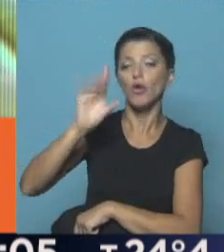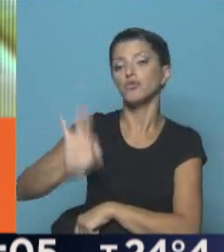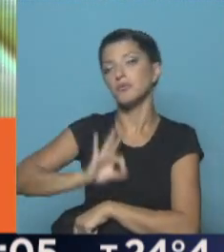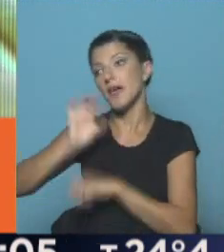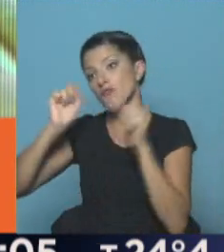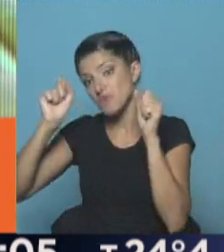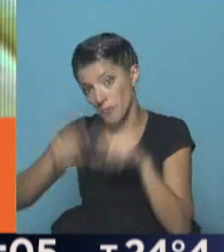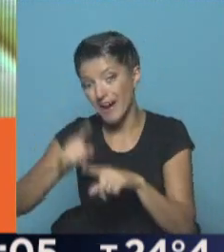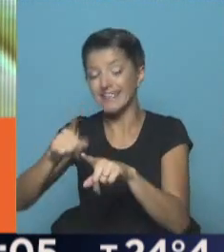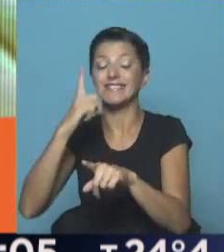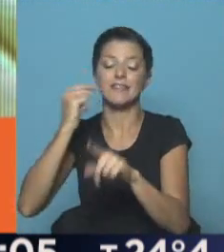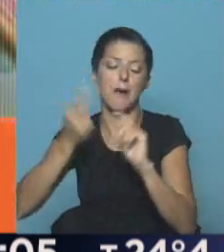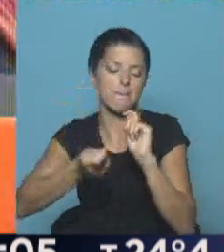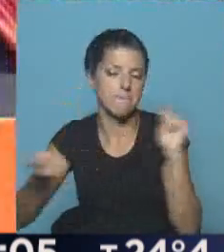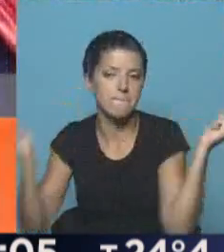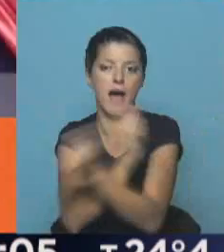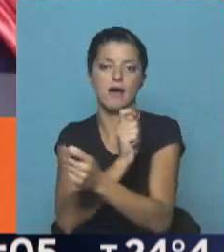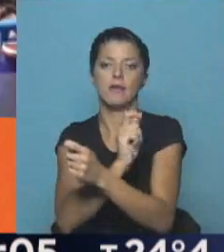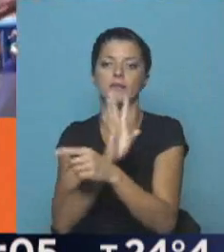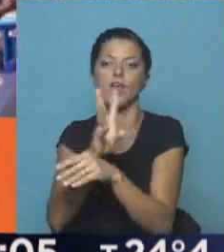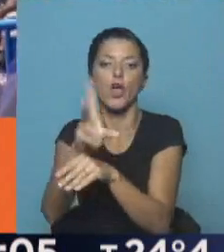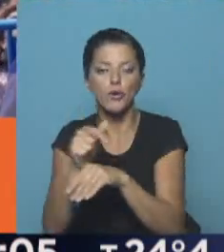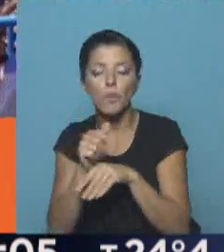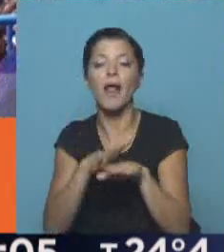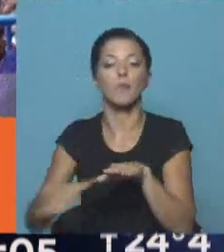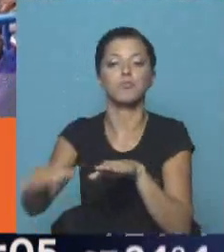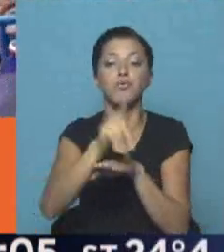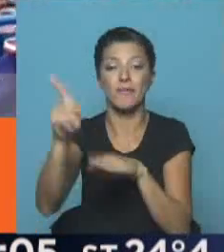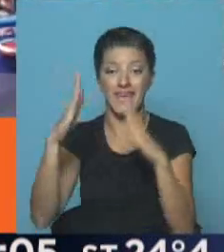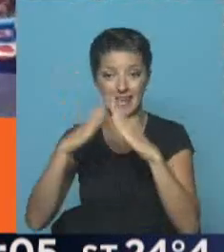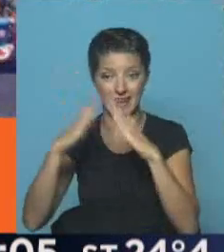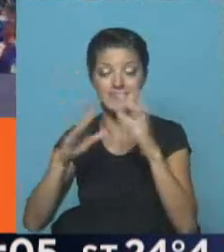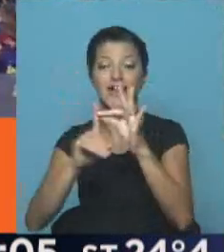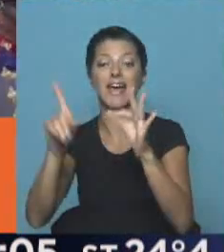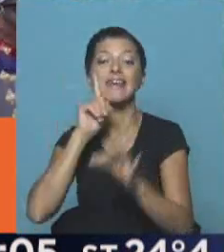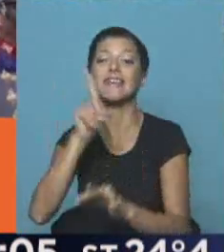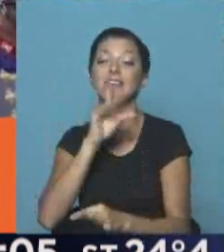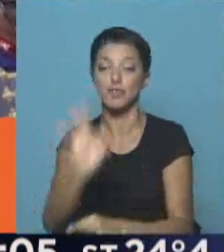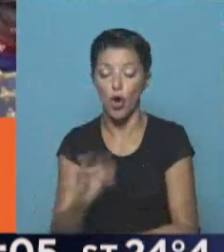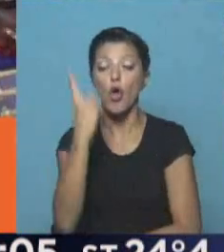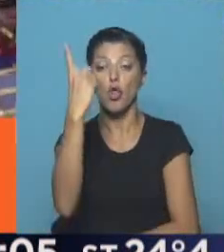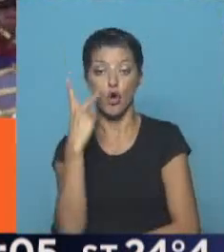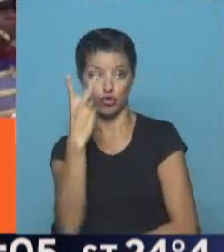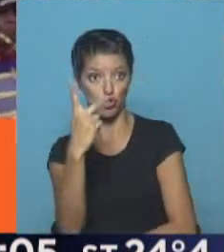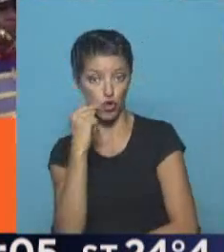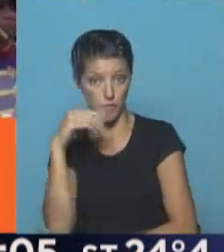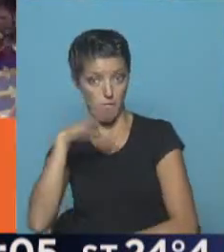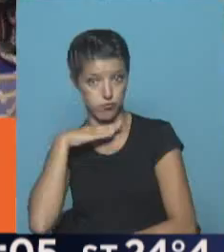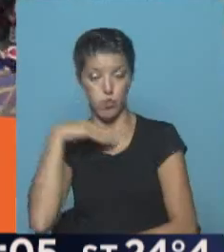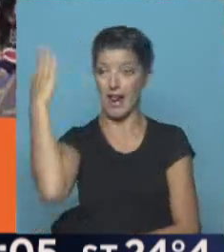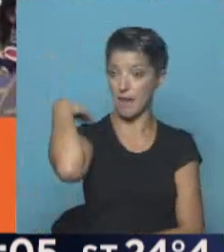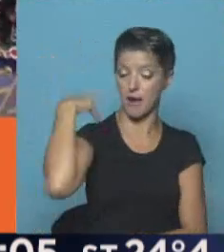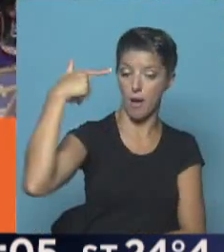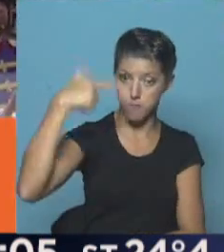normal, y ese día le cambia la vida un asalto en el estacionamiento de su casa en Quito. Allí aparecen 2 asaltantes, le disparan en la